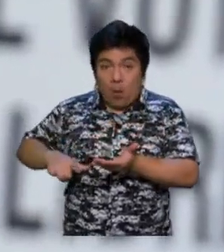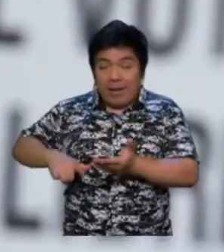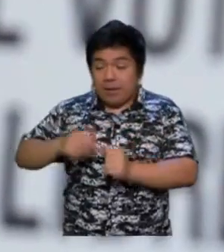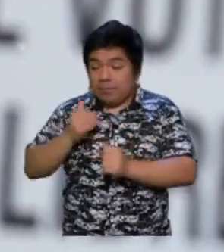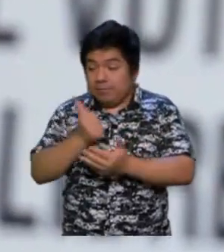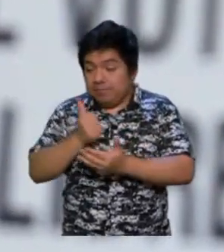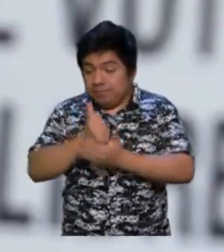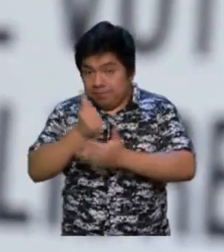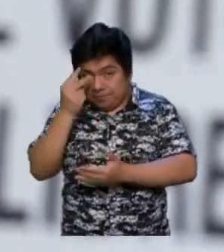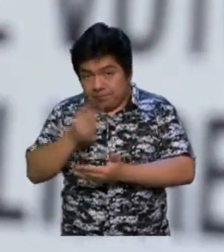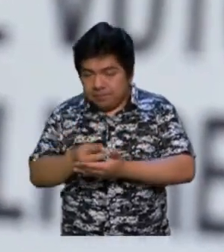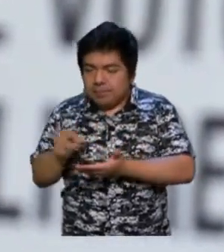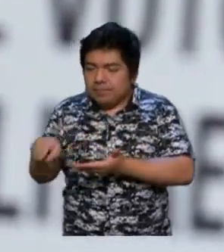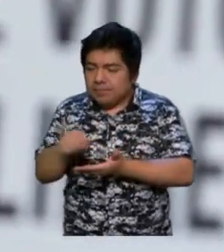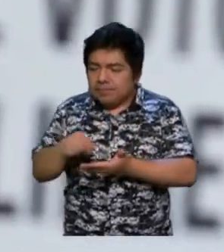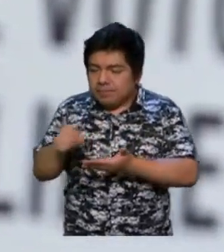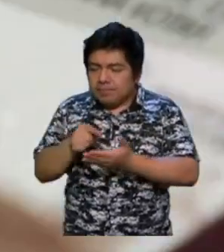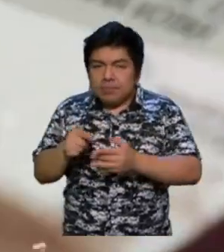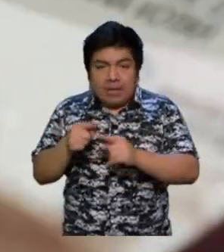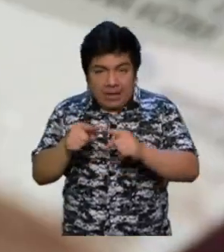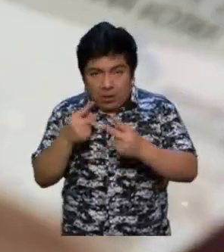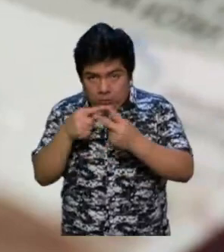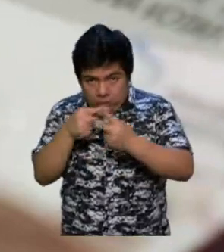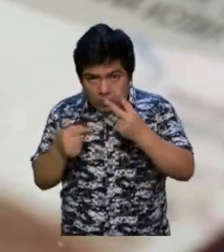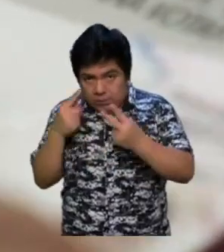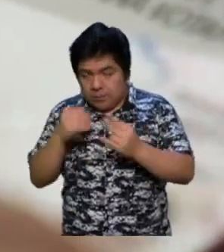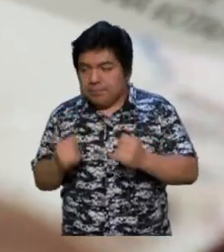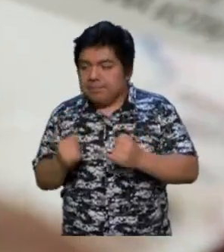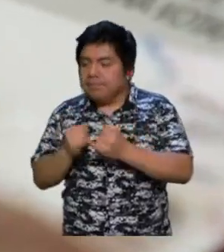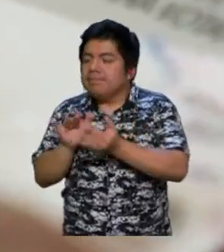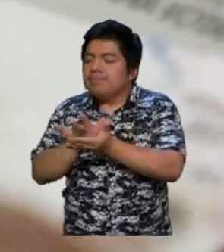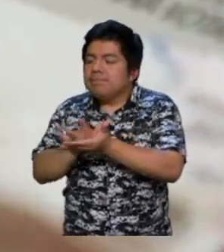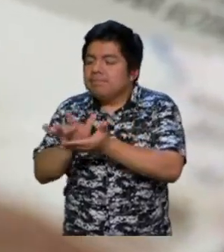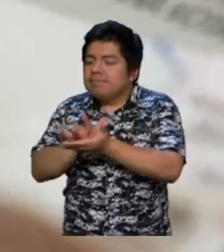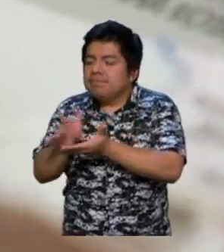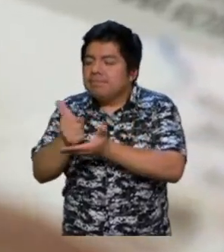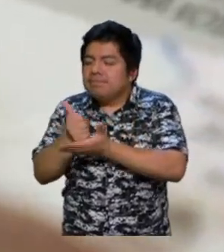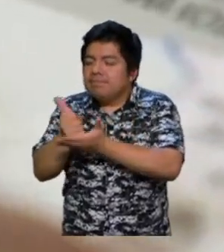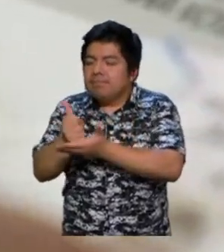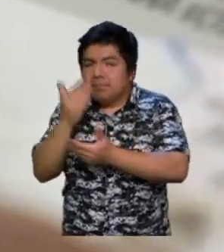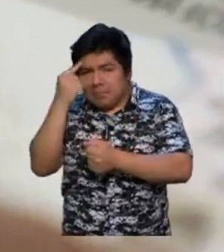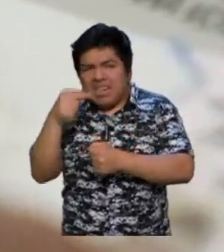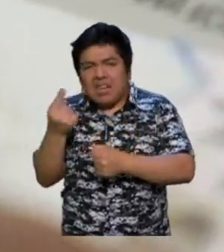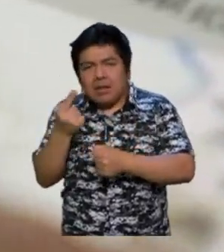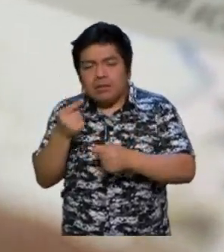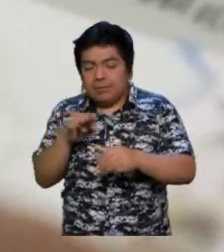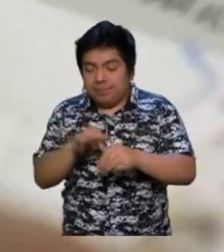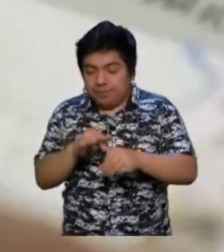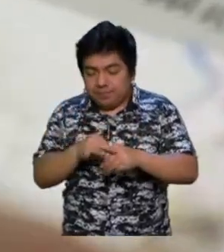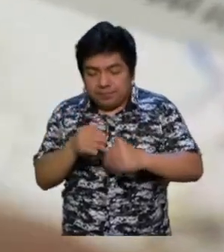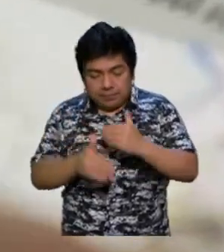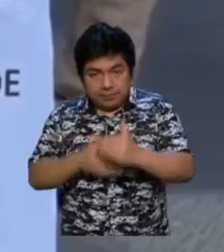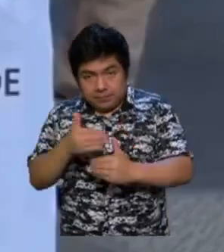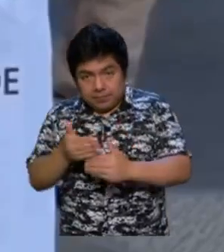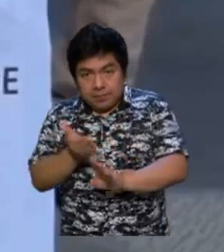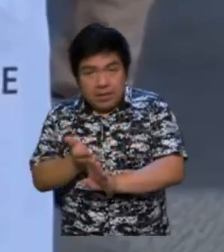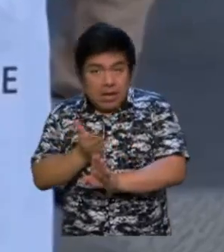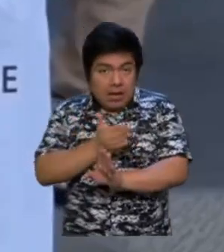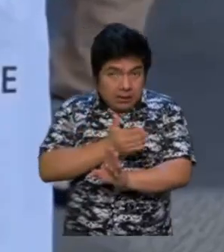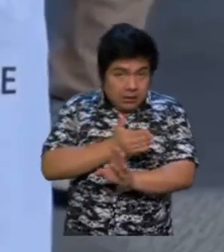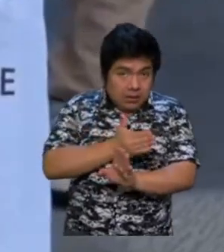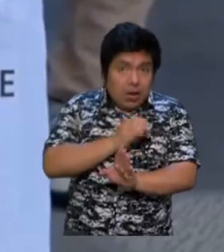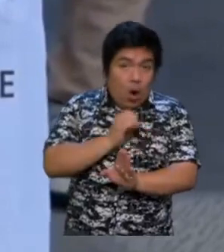de la ciudad otorgará a los institutos para efectos del proceso electoral, tanto en la fase